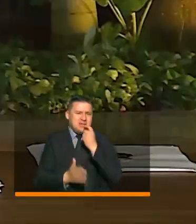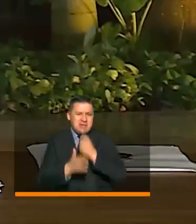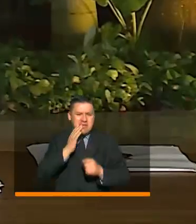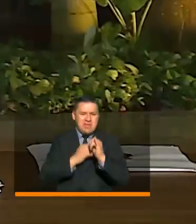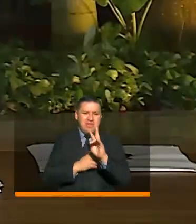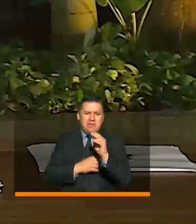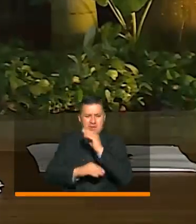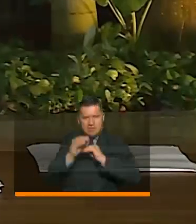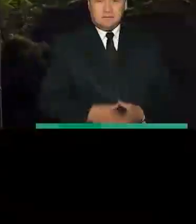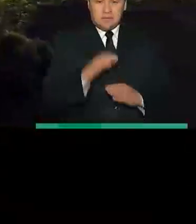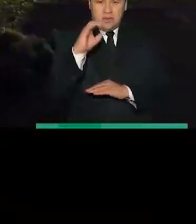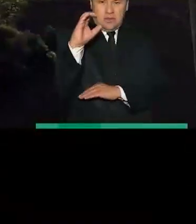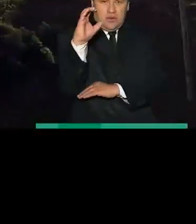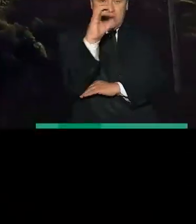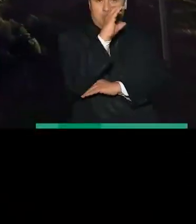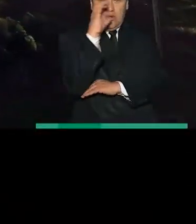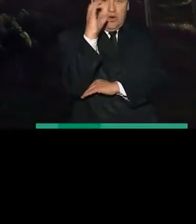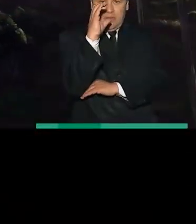devolución del IVA.